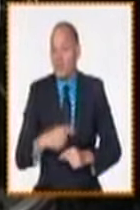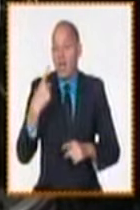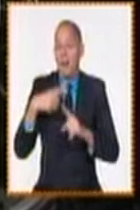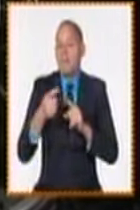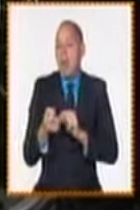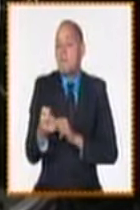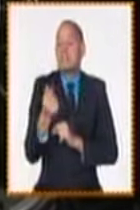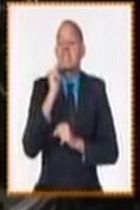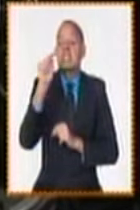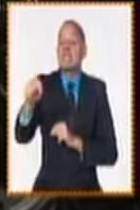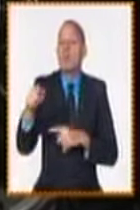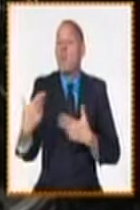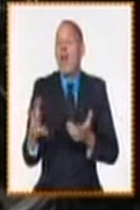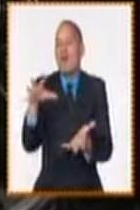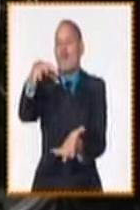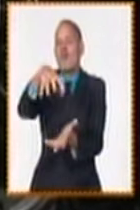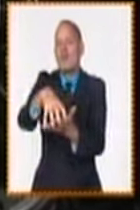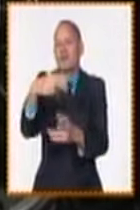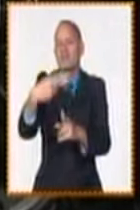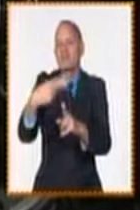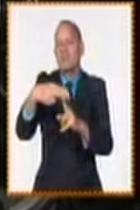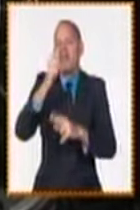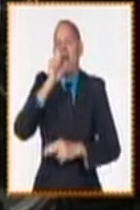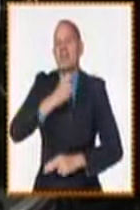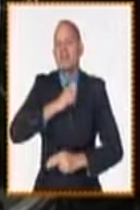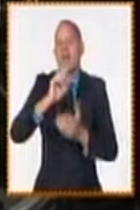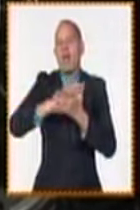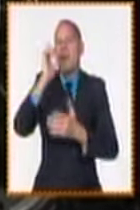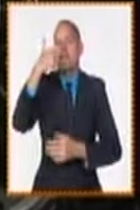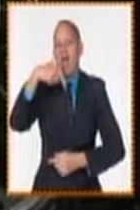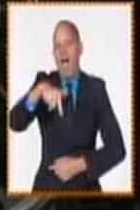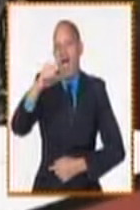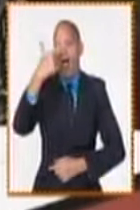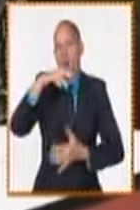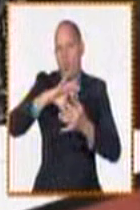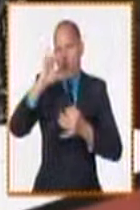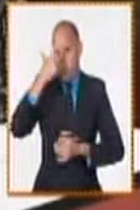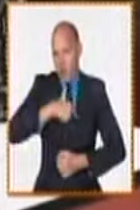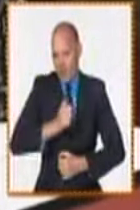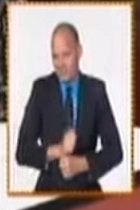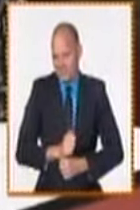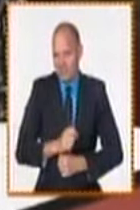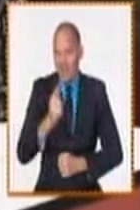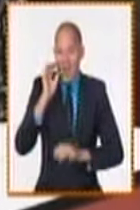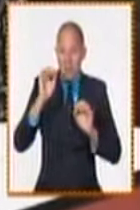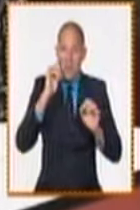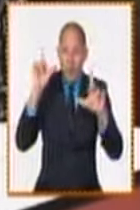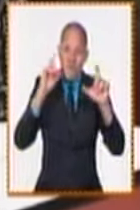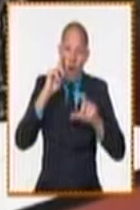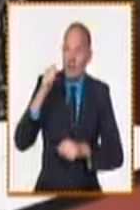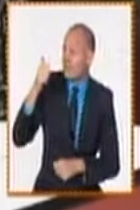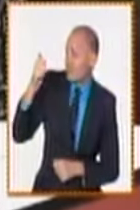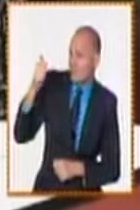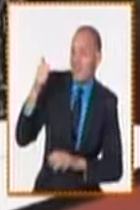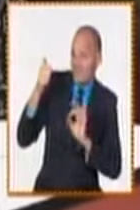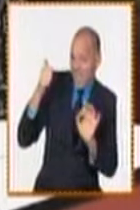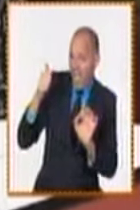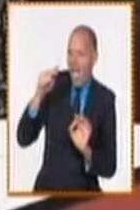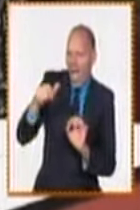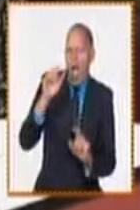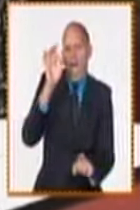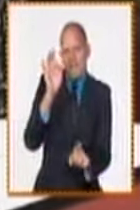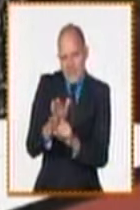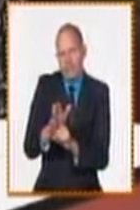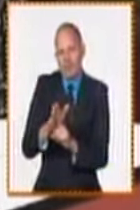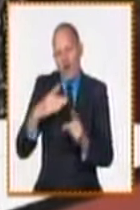de la de Majagua, desde donde nació todo ese intento de convertir a este país en nación